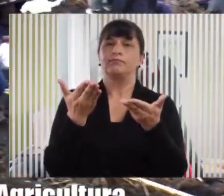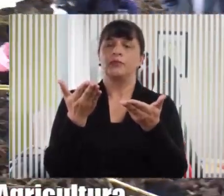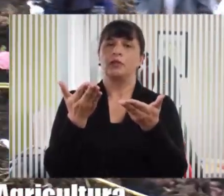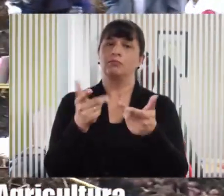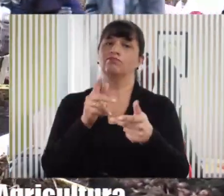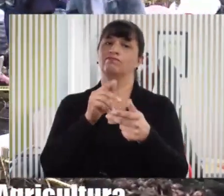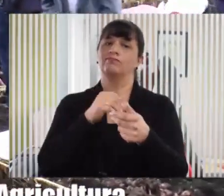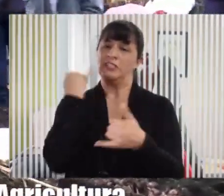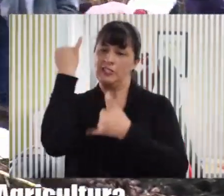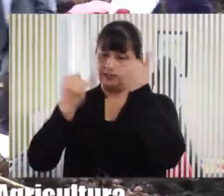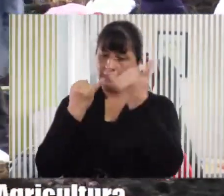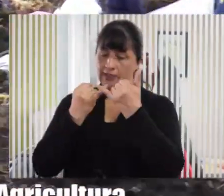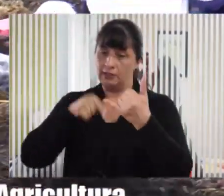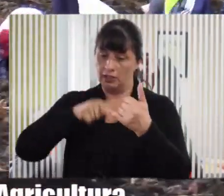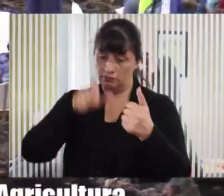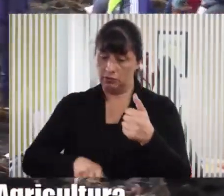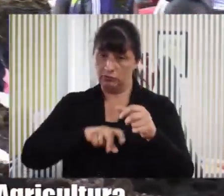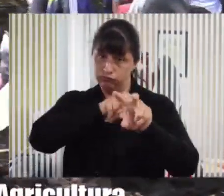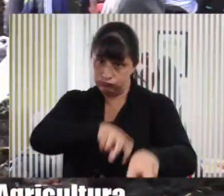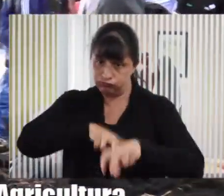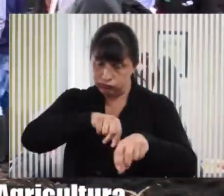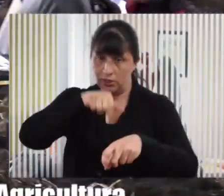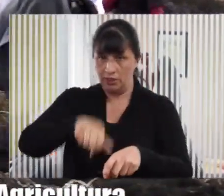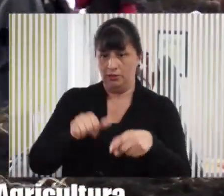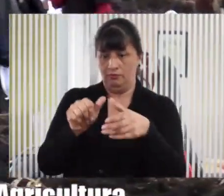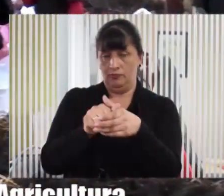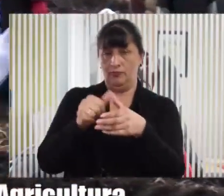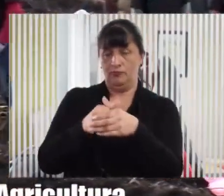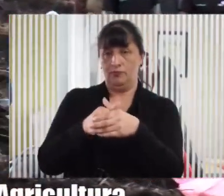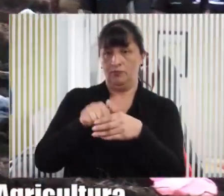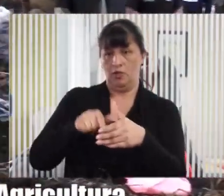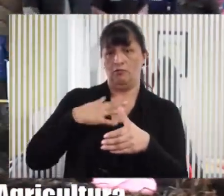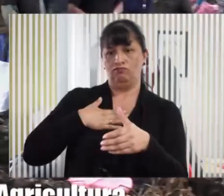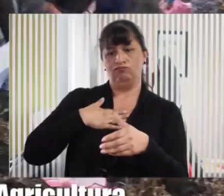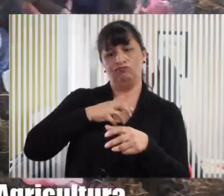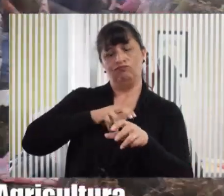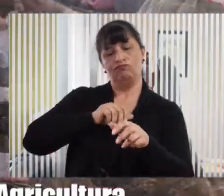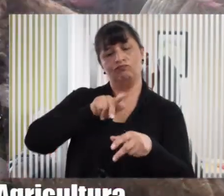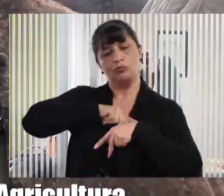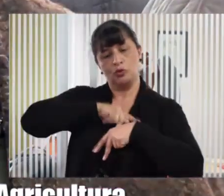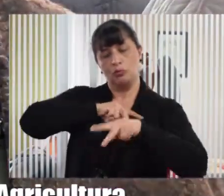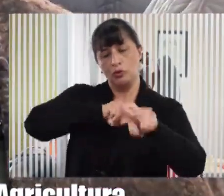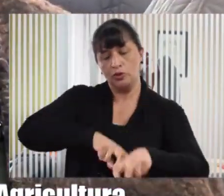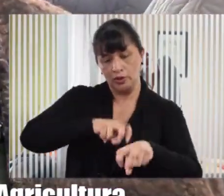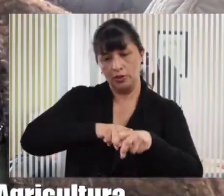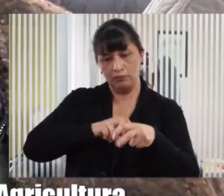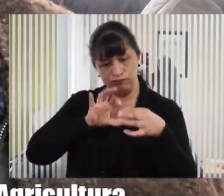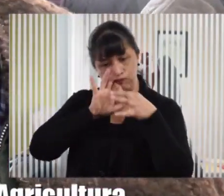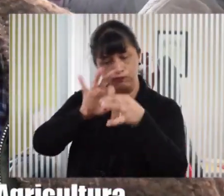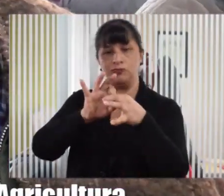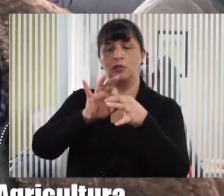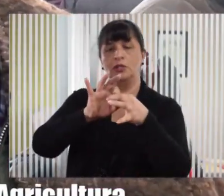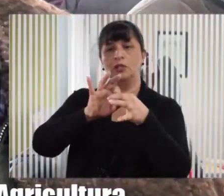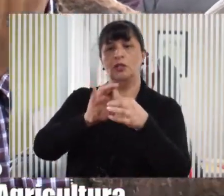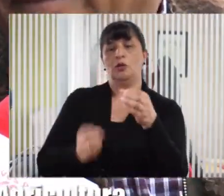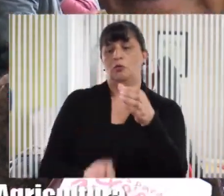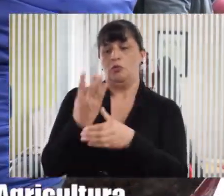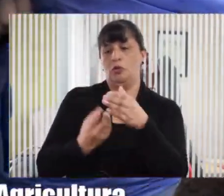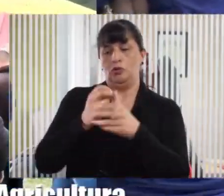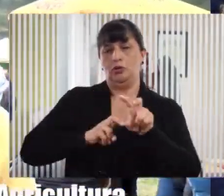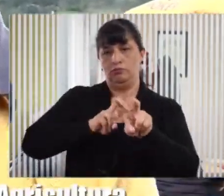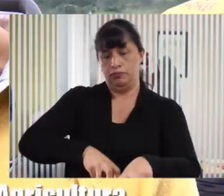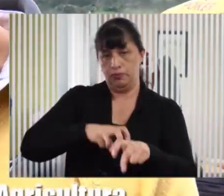al sentido de pertenencia de los paperos respecto a su propio cultivo y a la Federación de Productores de Papa